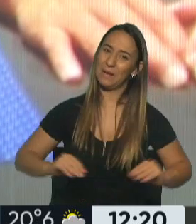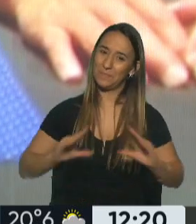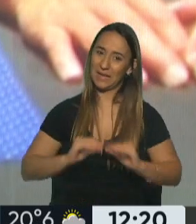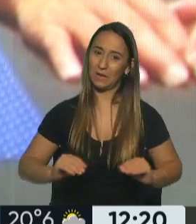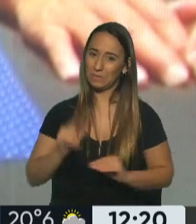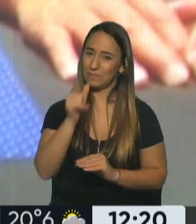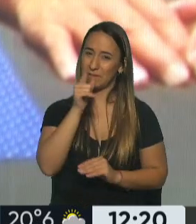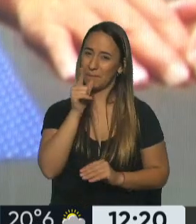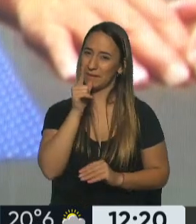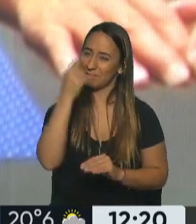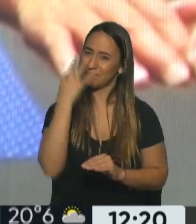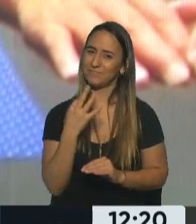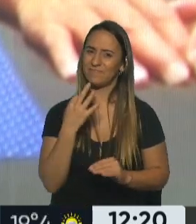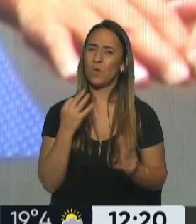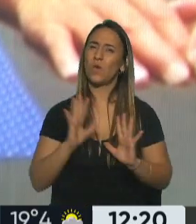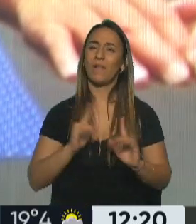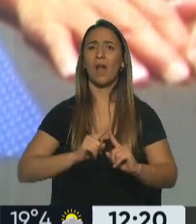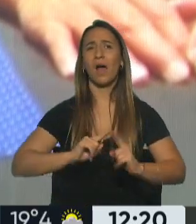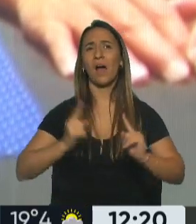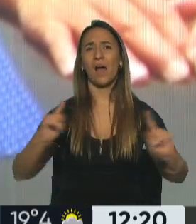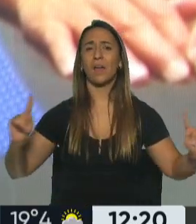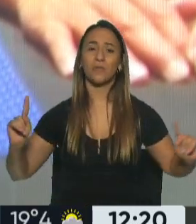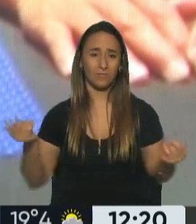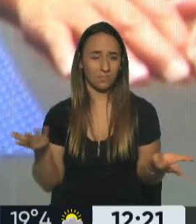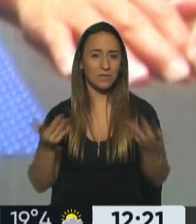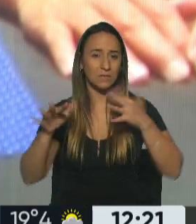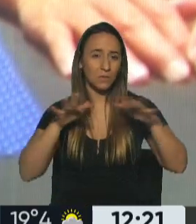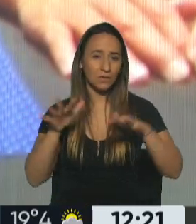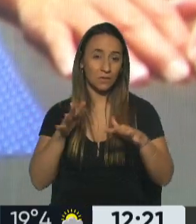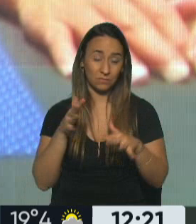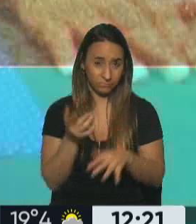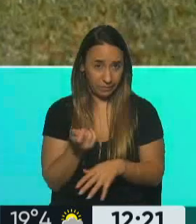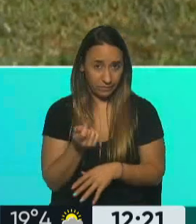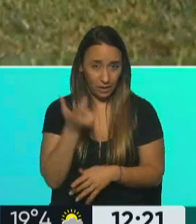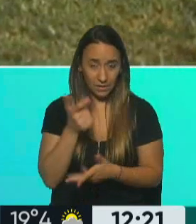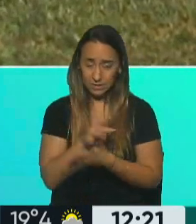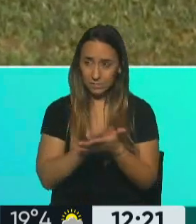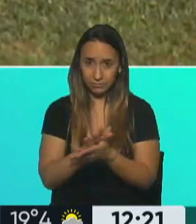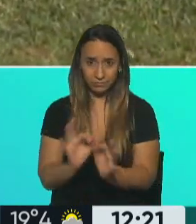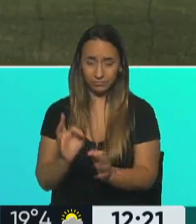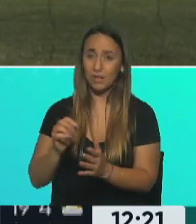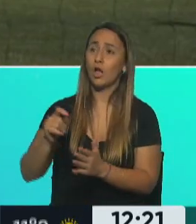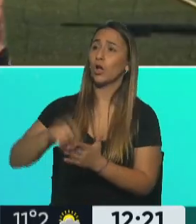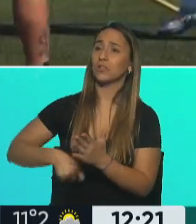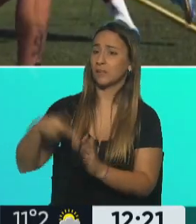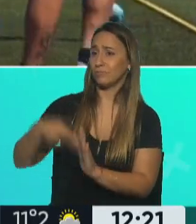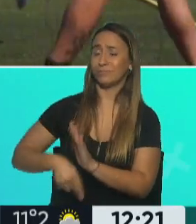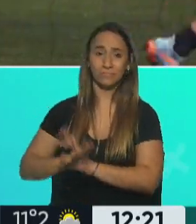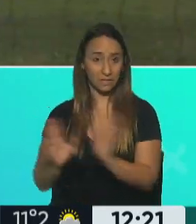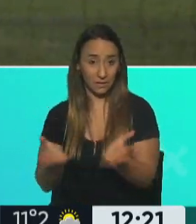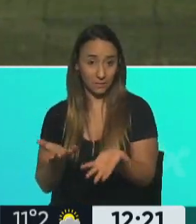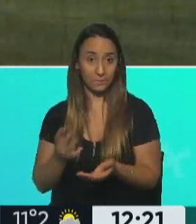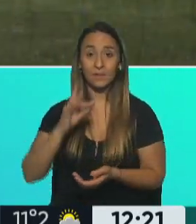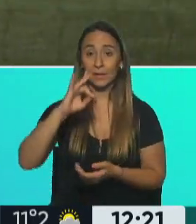y una novela tan larga una situación tan fácil resolver no cuando los actores huracán por reclamar Diego